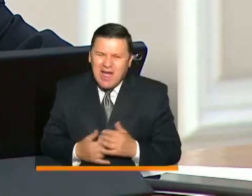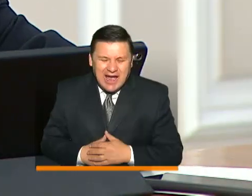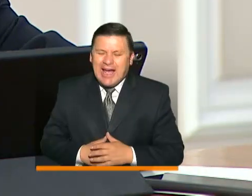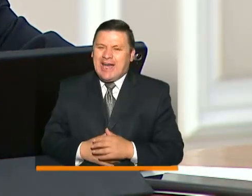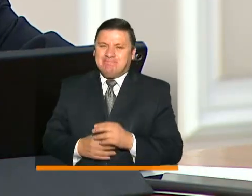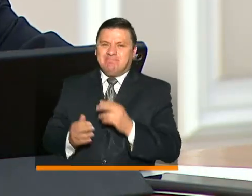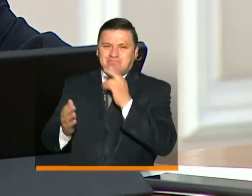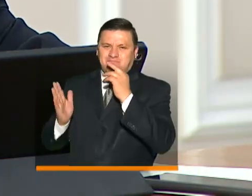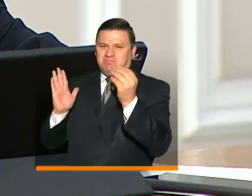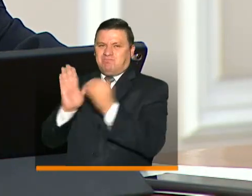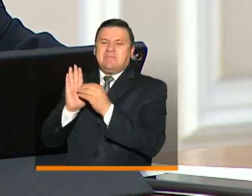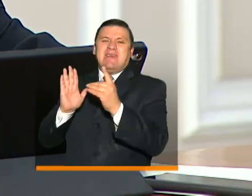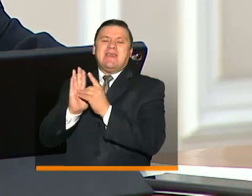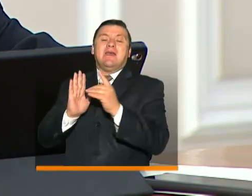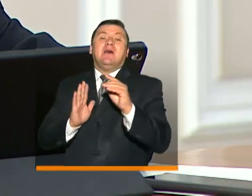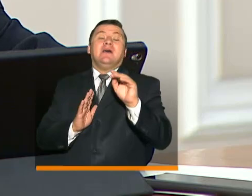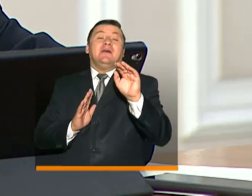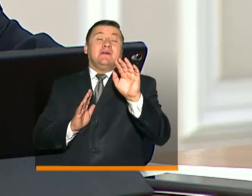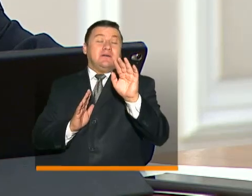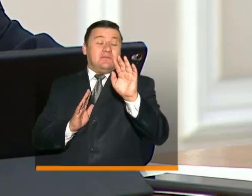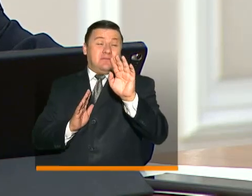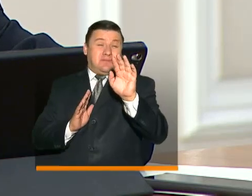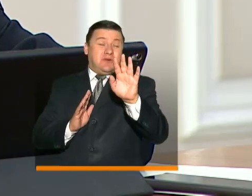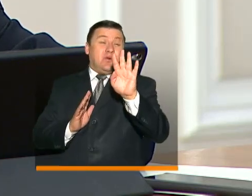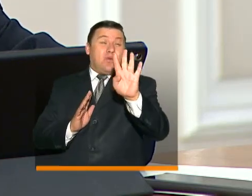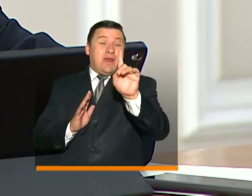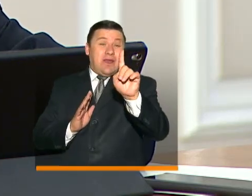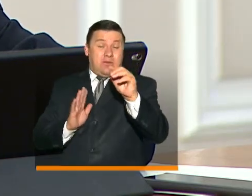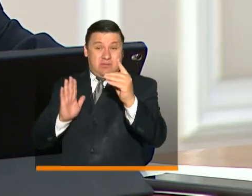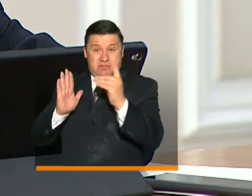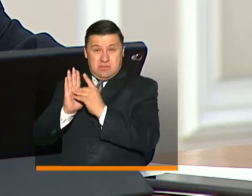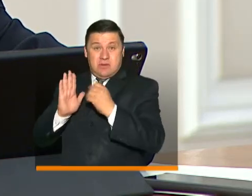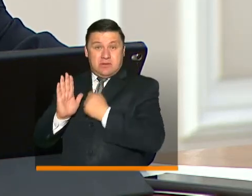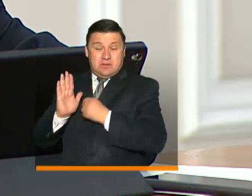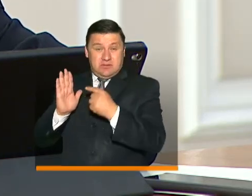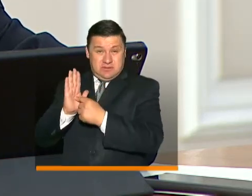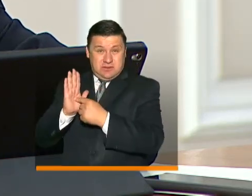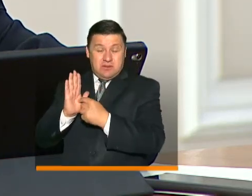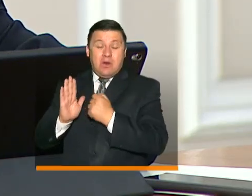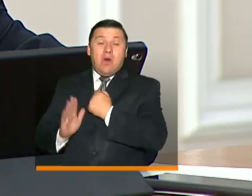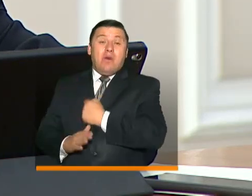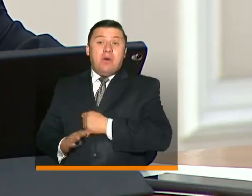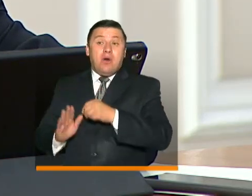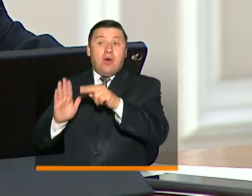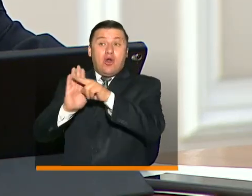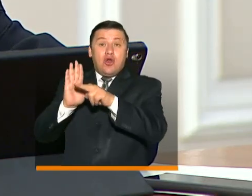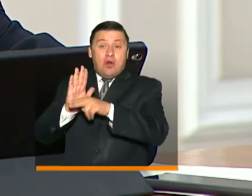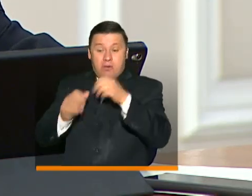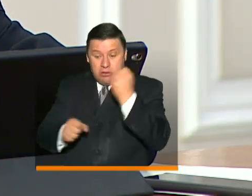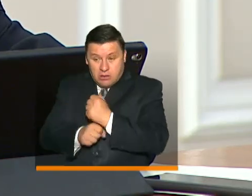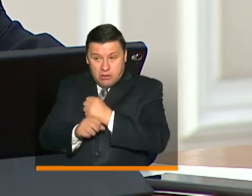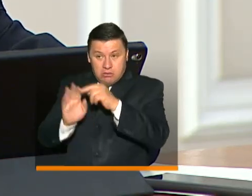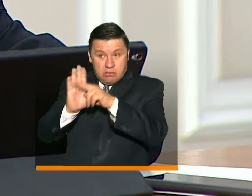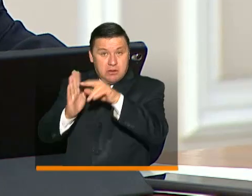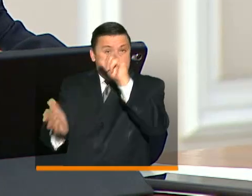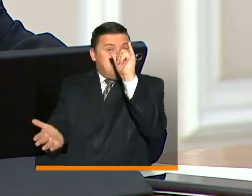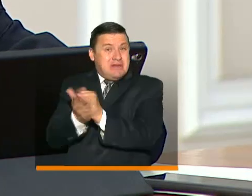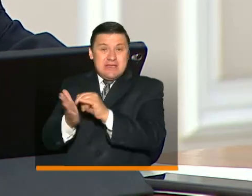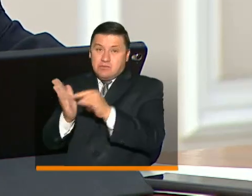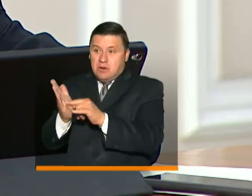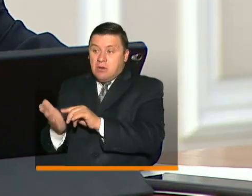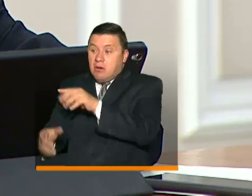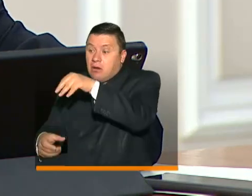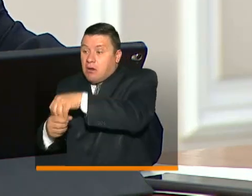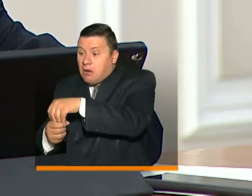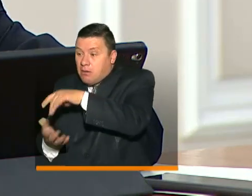circular 41? Estamos diciendo, en primer lugar, por favor, las normas laborales se mantienen exactamente